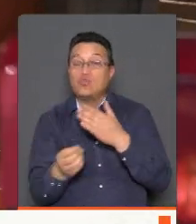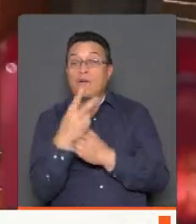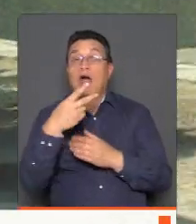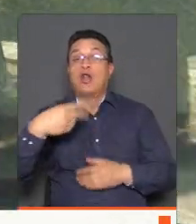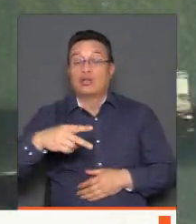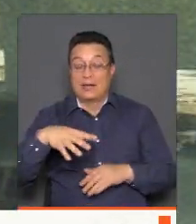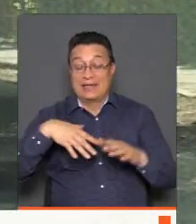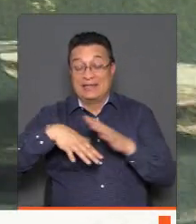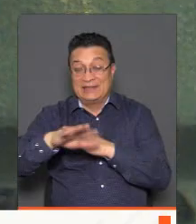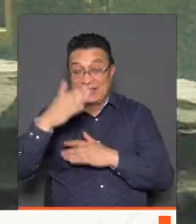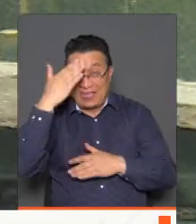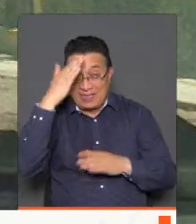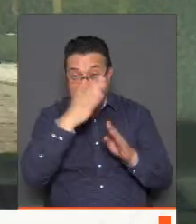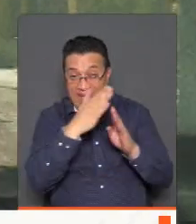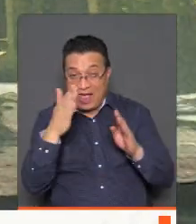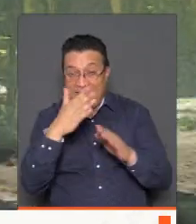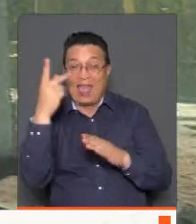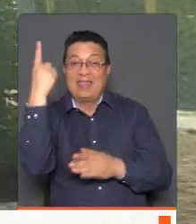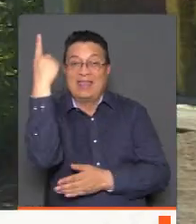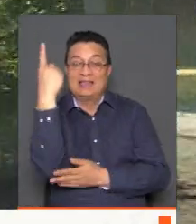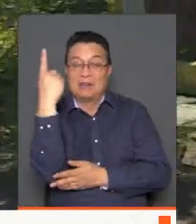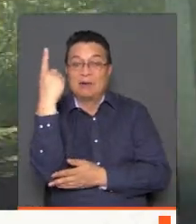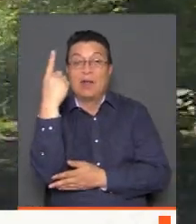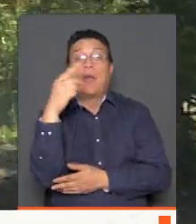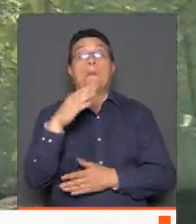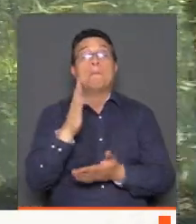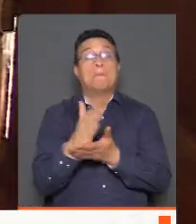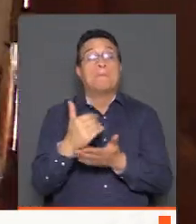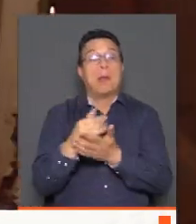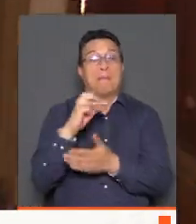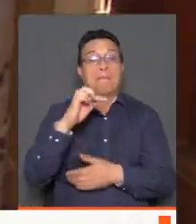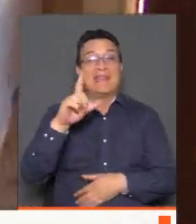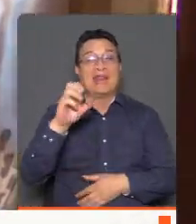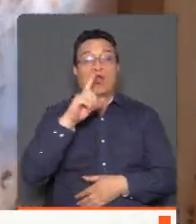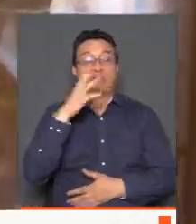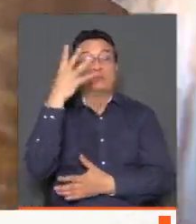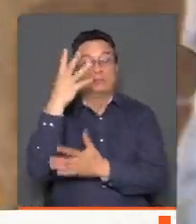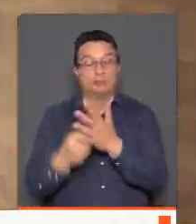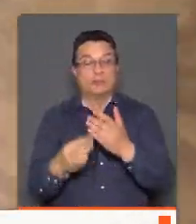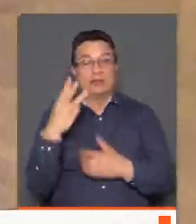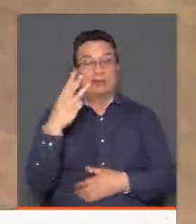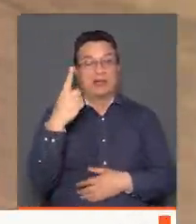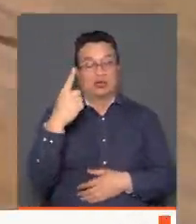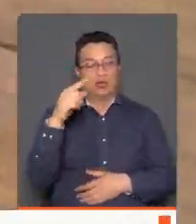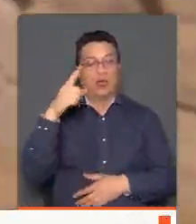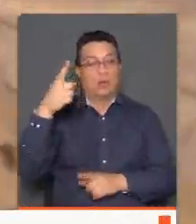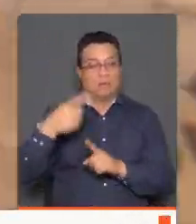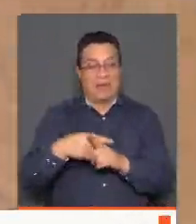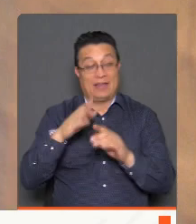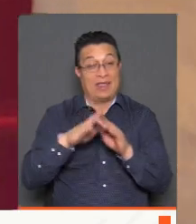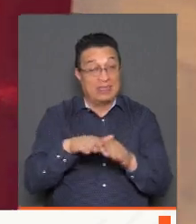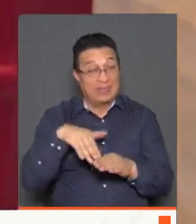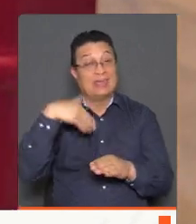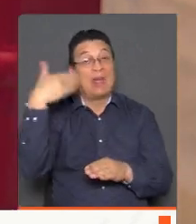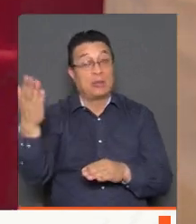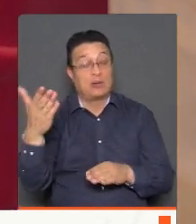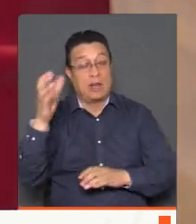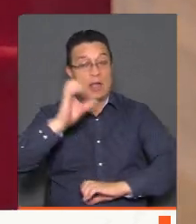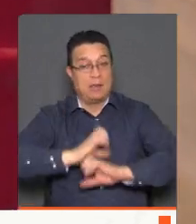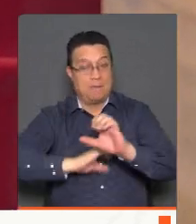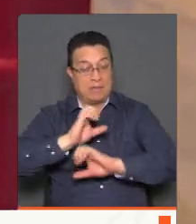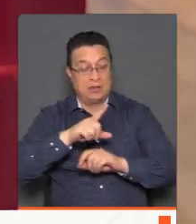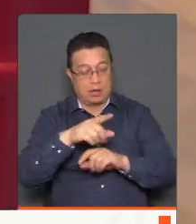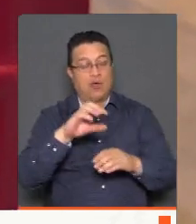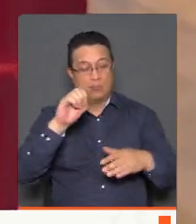de diciembre. Pero el plan piloto a cargo de ENAP se acaba el 31 de ese mes y después recién la empresa estatal hará